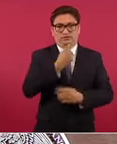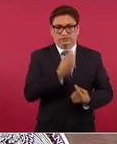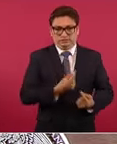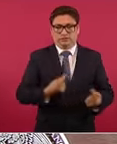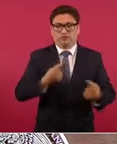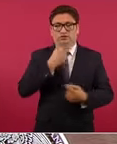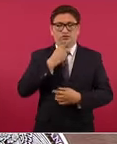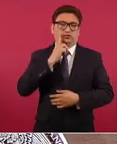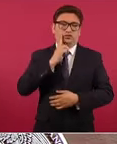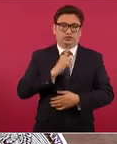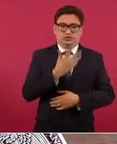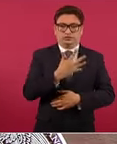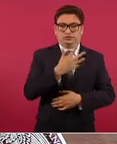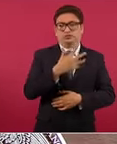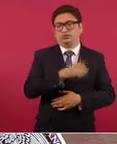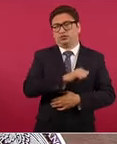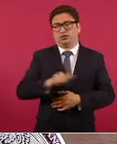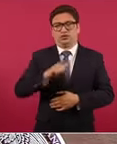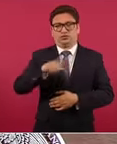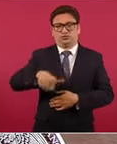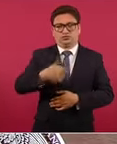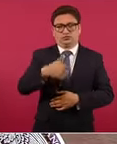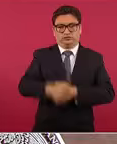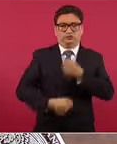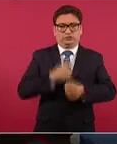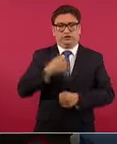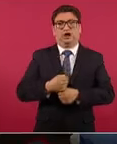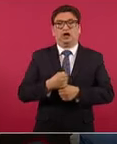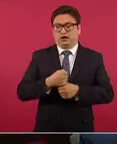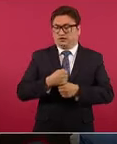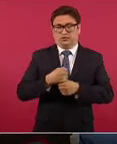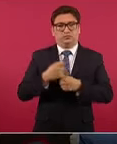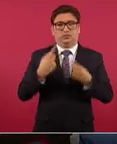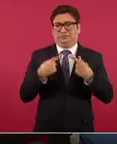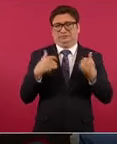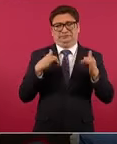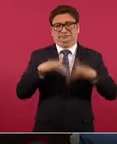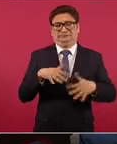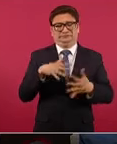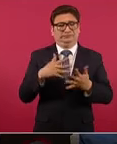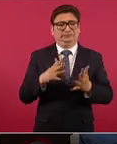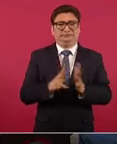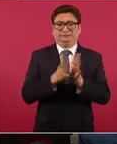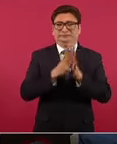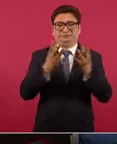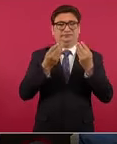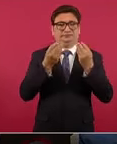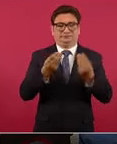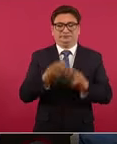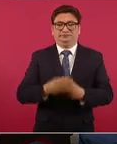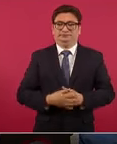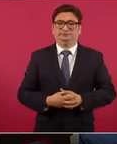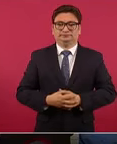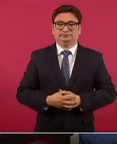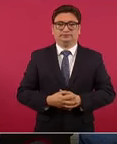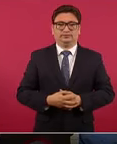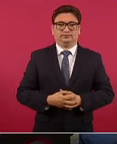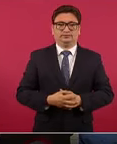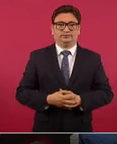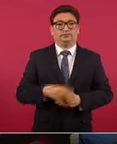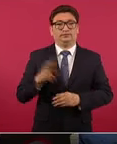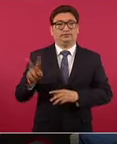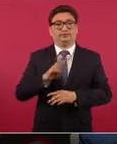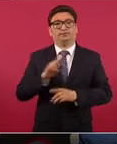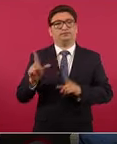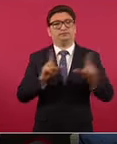niños de 5 a 11 años que resultó con mucho entusiasmo con mucha participación desde el primer día pasamos la